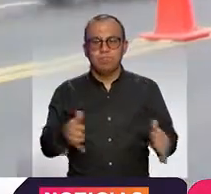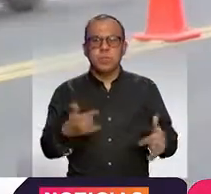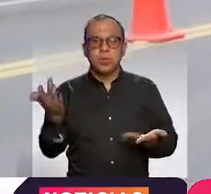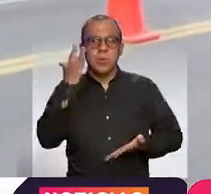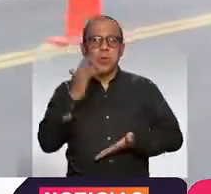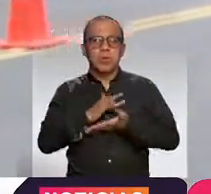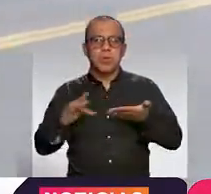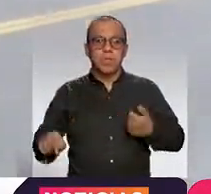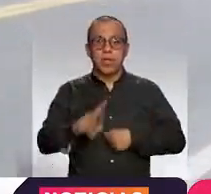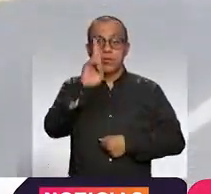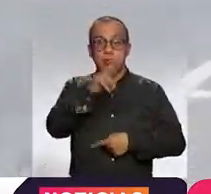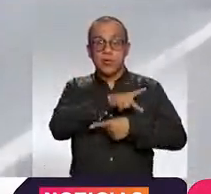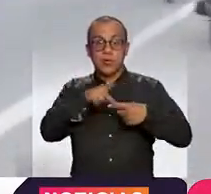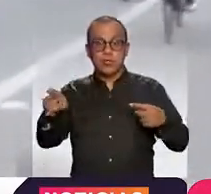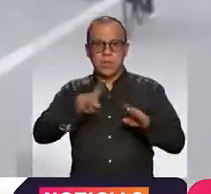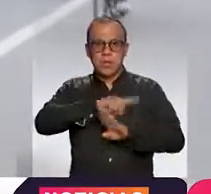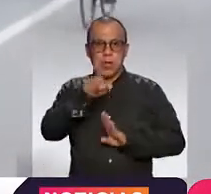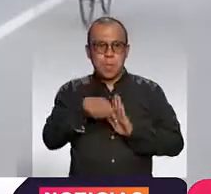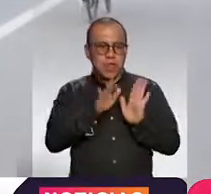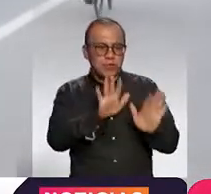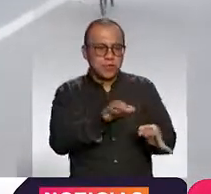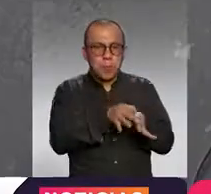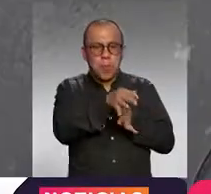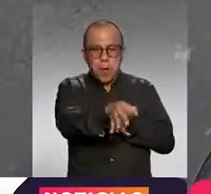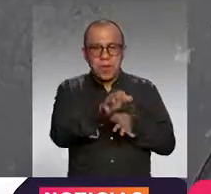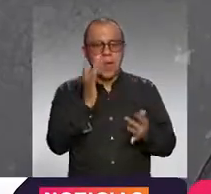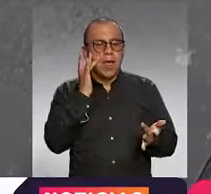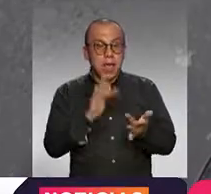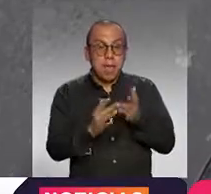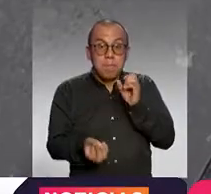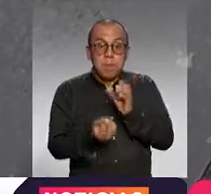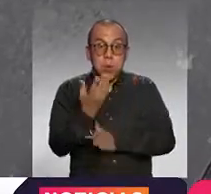cabo durante 2 semanas más en todo el municipio. Este